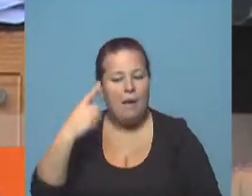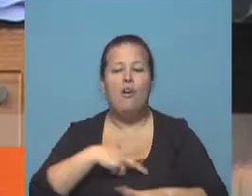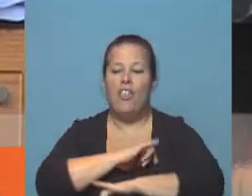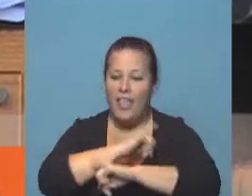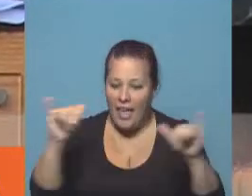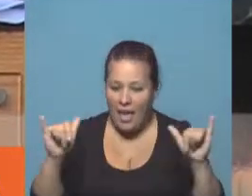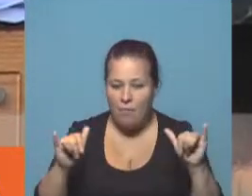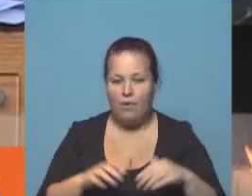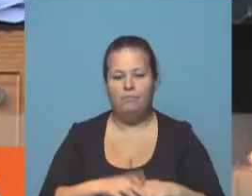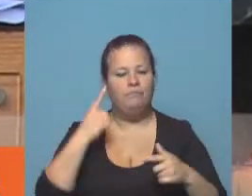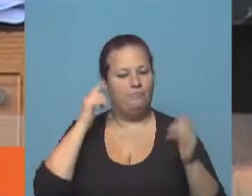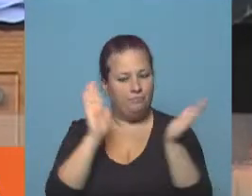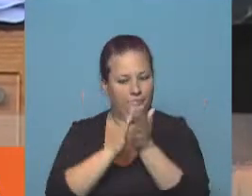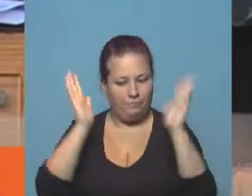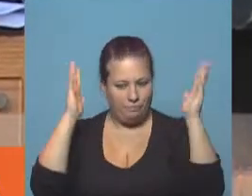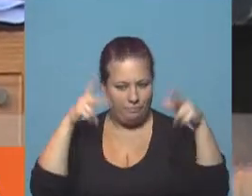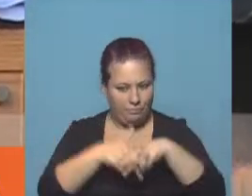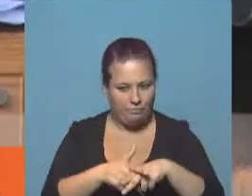dijimos